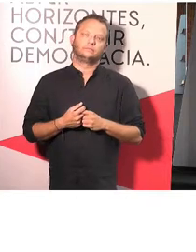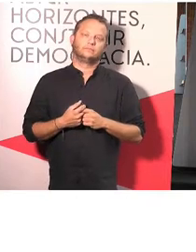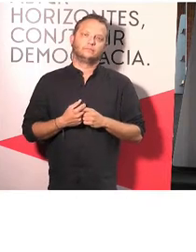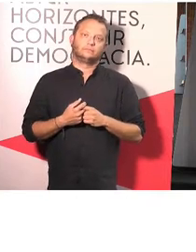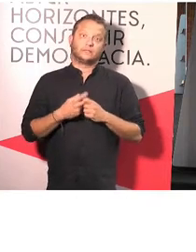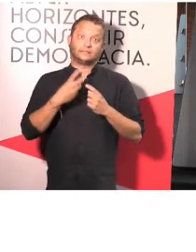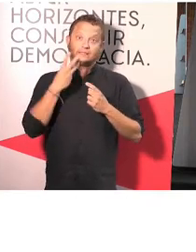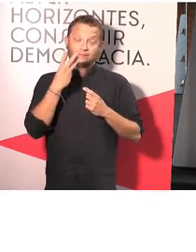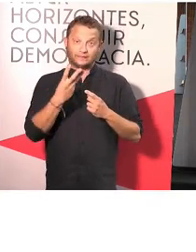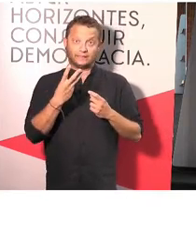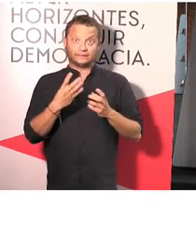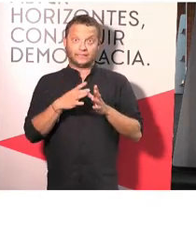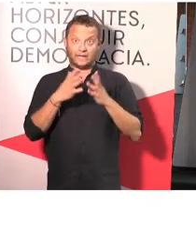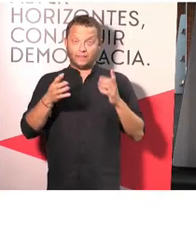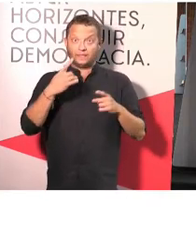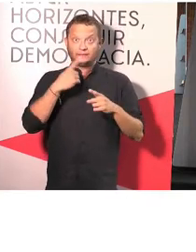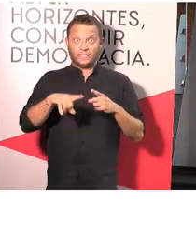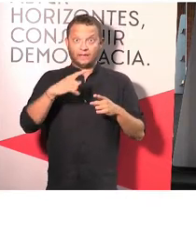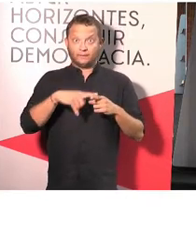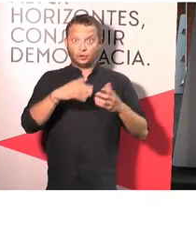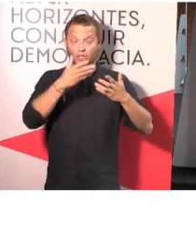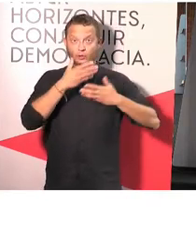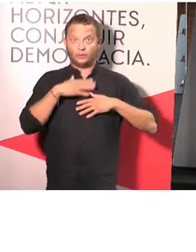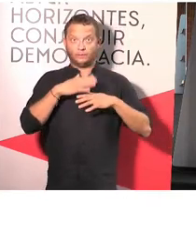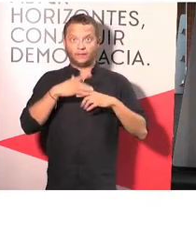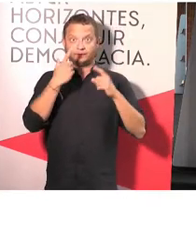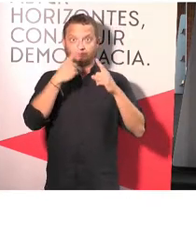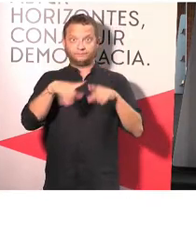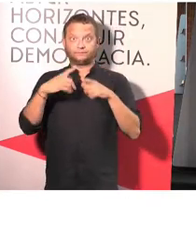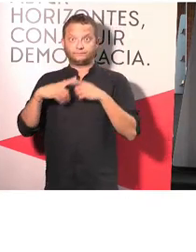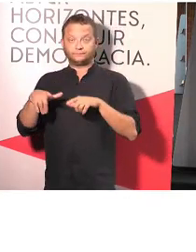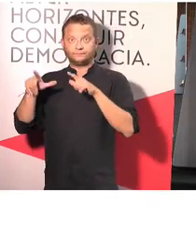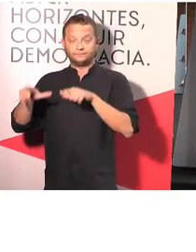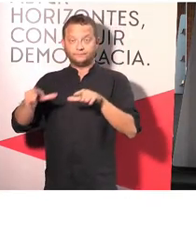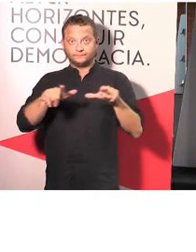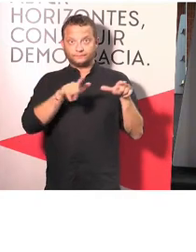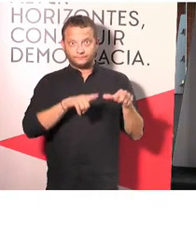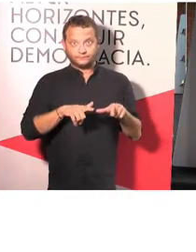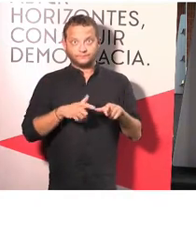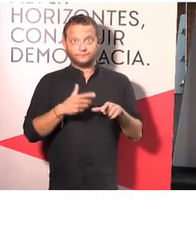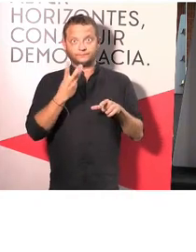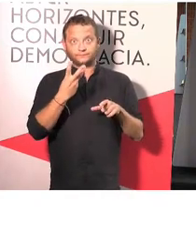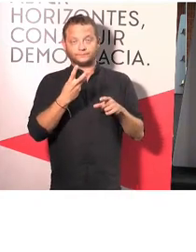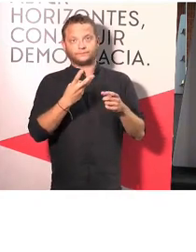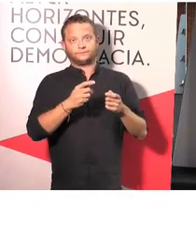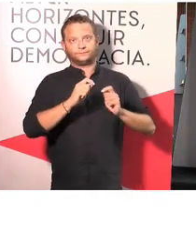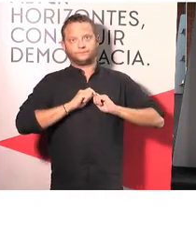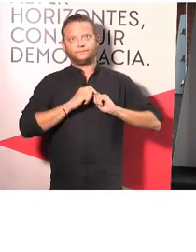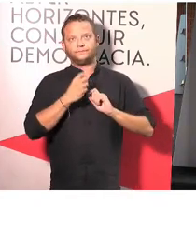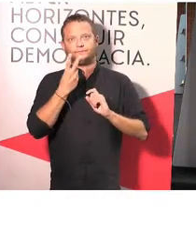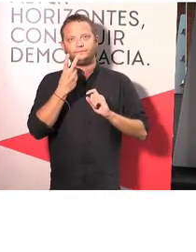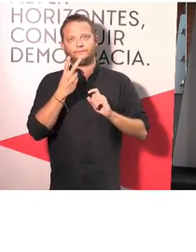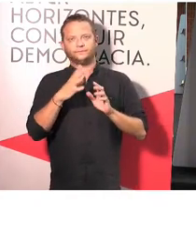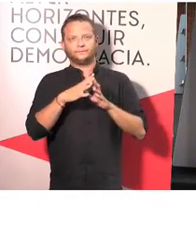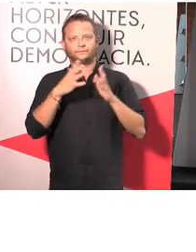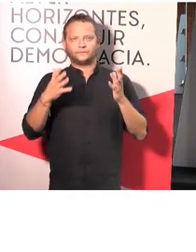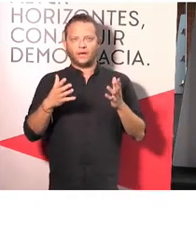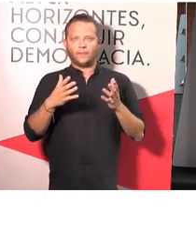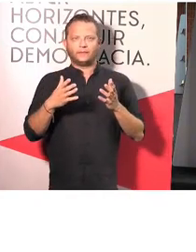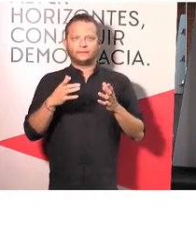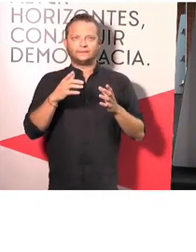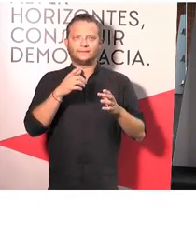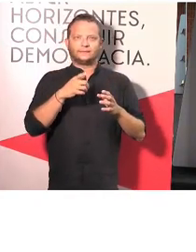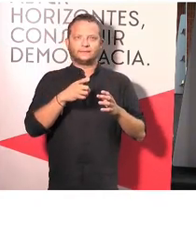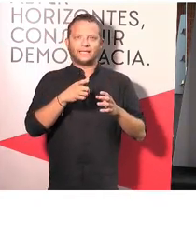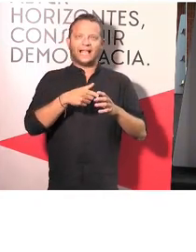estos tres grandes elementos que nos ayudan a diferenciar los modelos de plataforma, ¿no? Dibujan dos grandes como extremos,